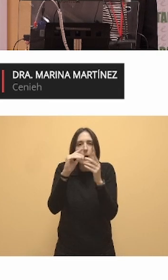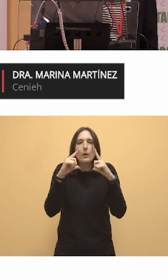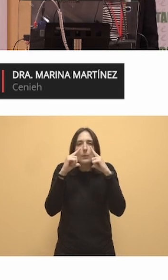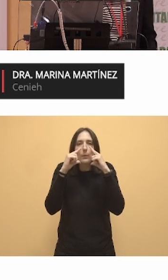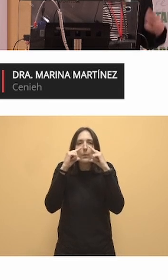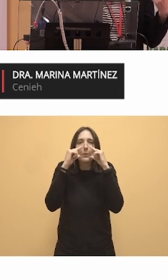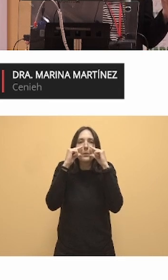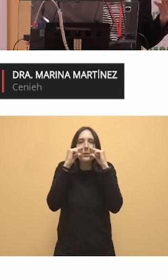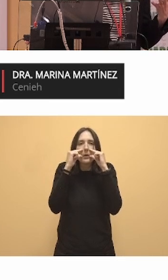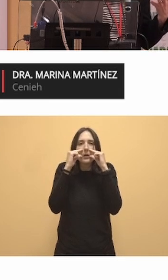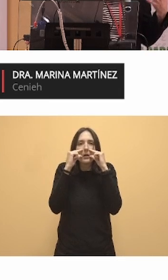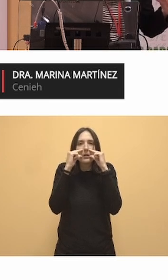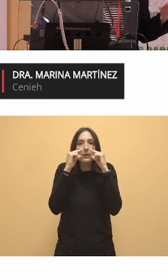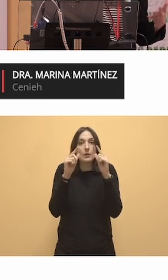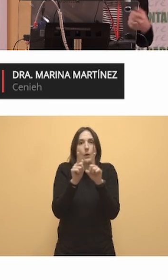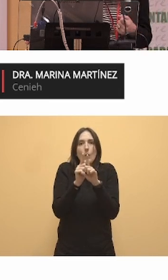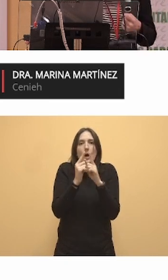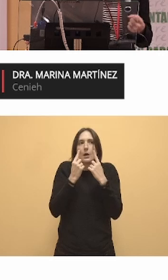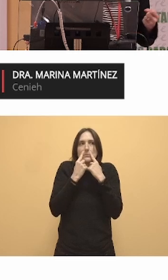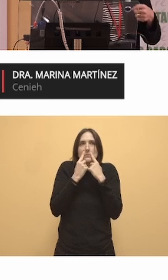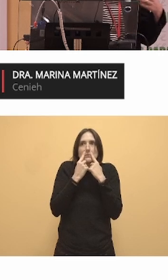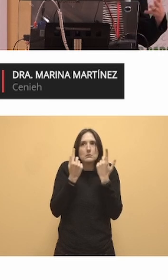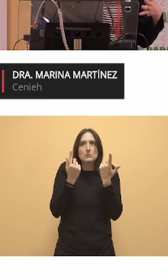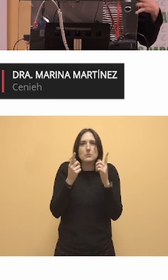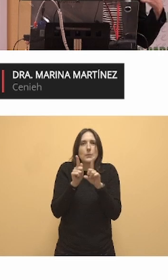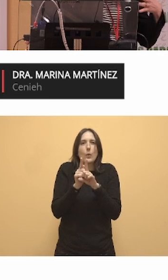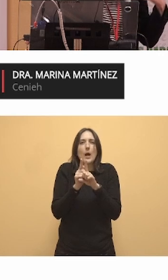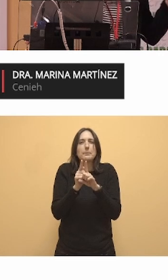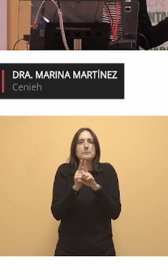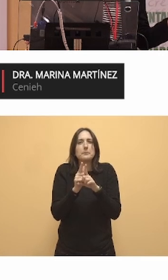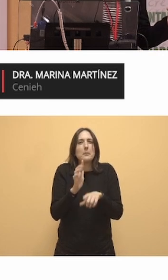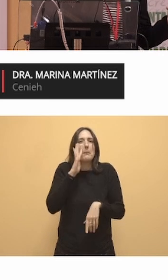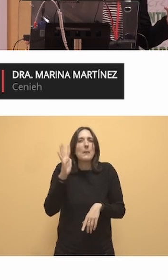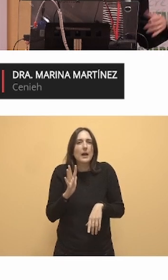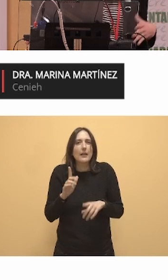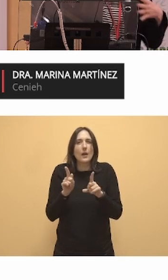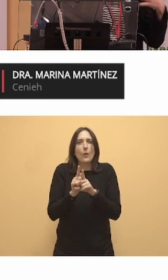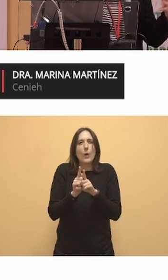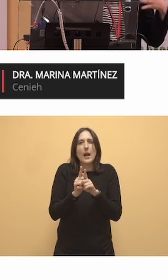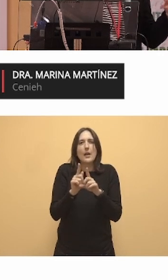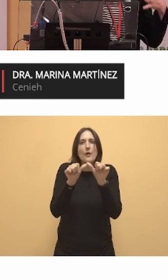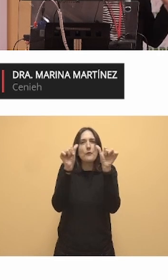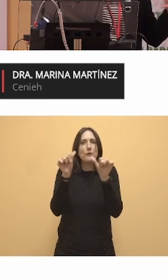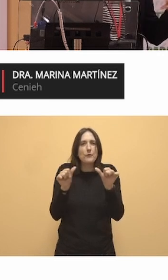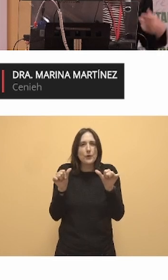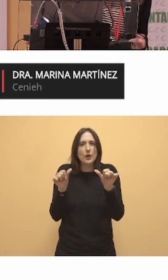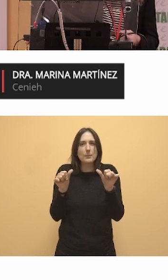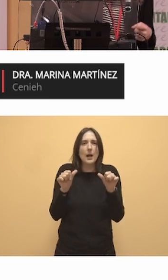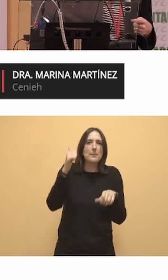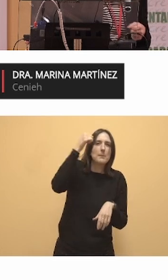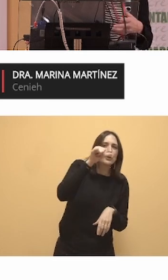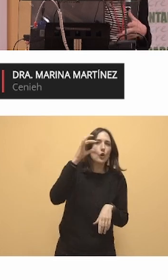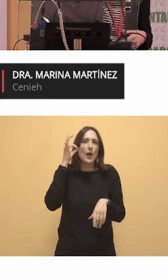ser una pieza dental que no es aparentemente dimórfica, ¿vale? entre machos y